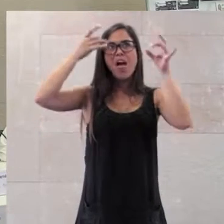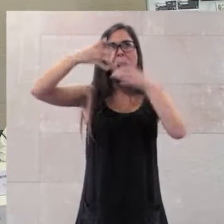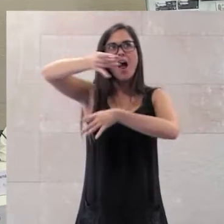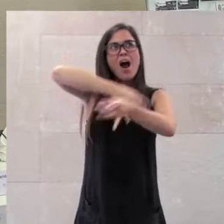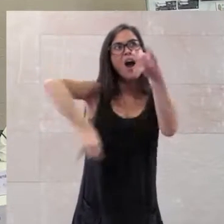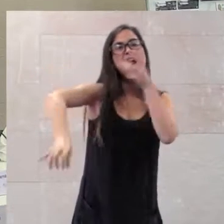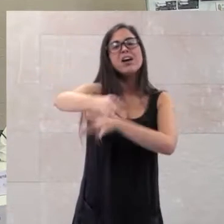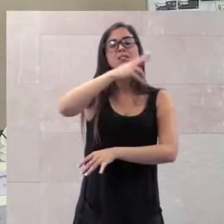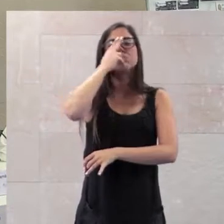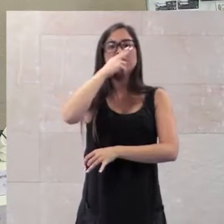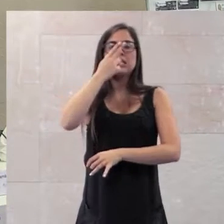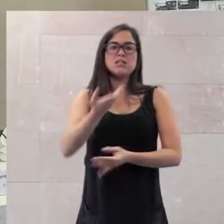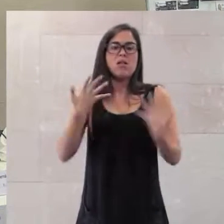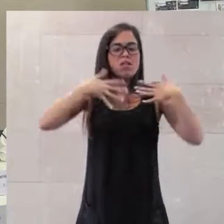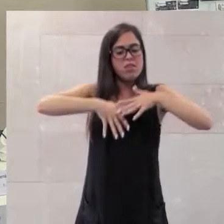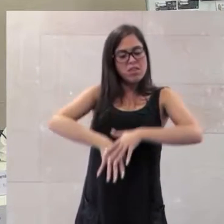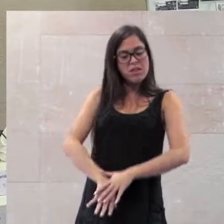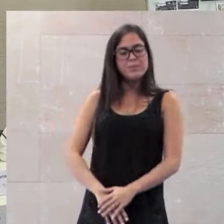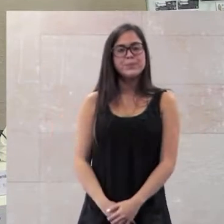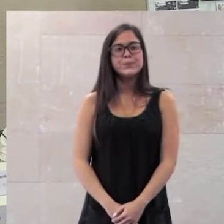es interesante tener.